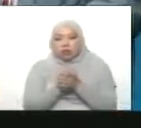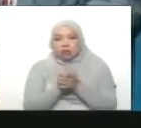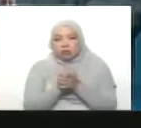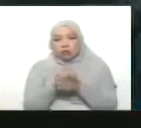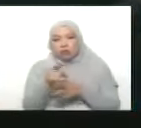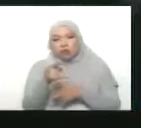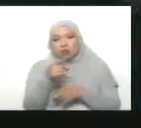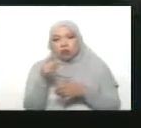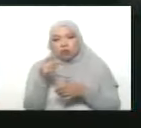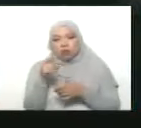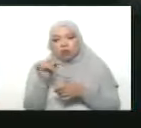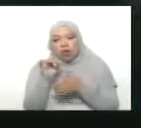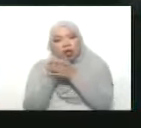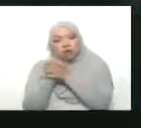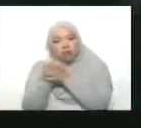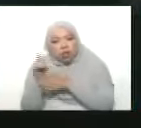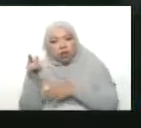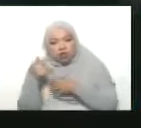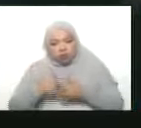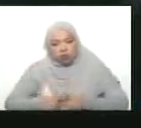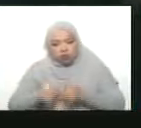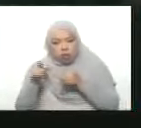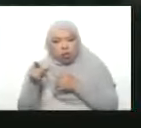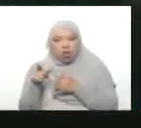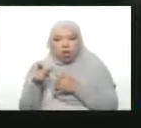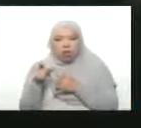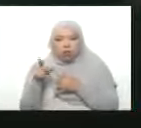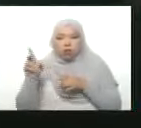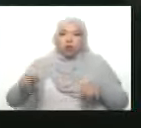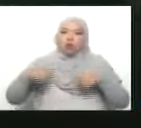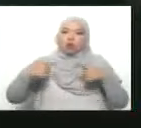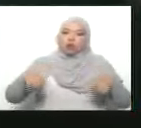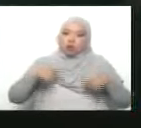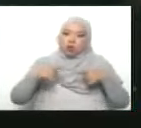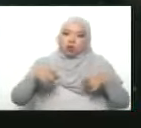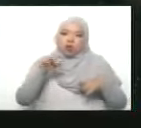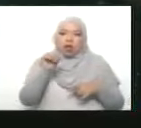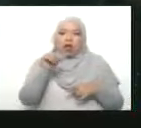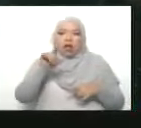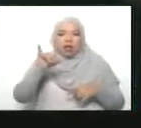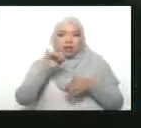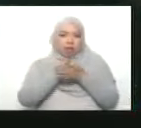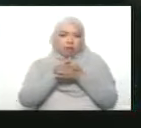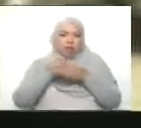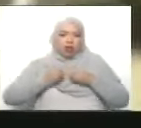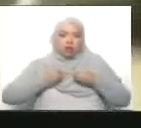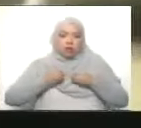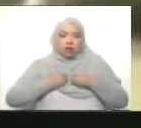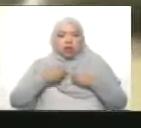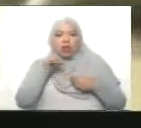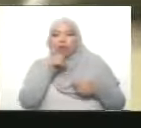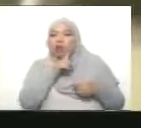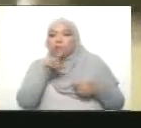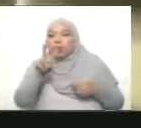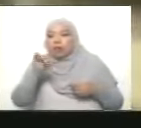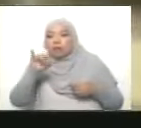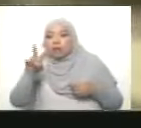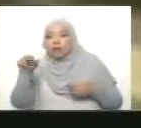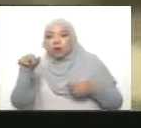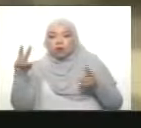ellos tienen un amigo que es hijo de un músico que estuvo con Ali, Vivital, ¿qué? Que